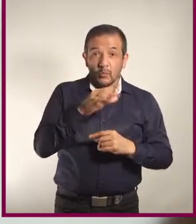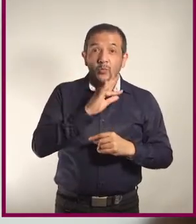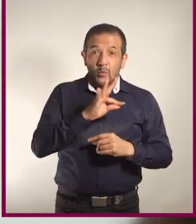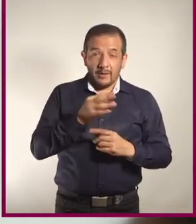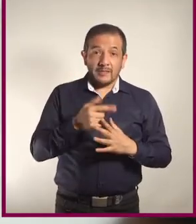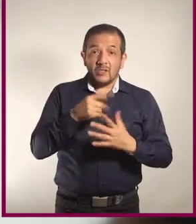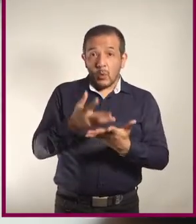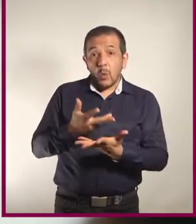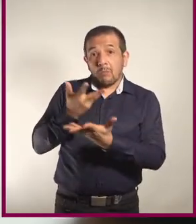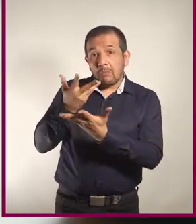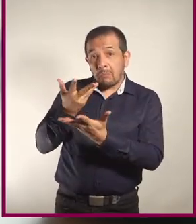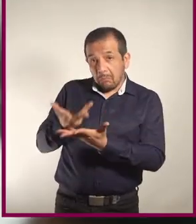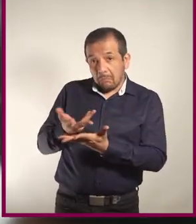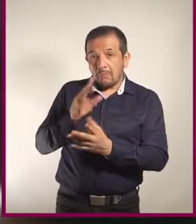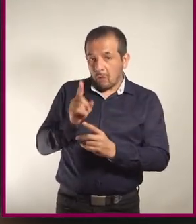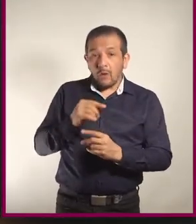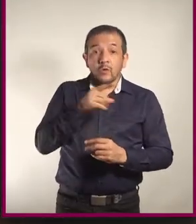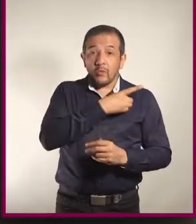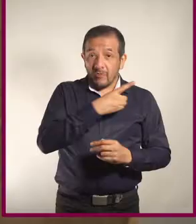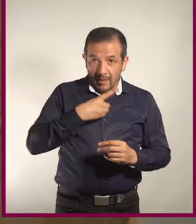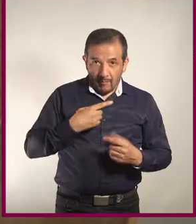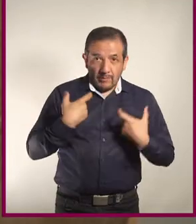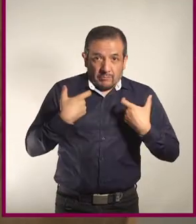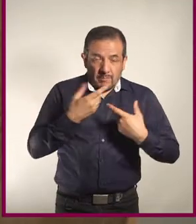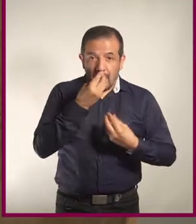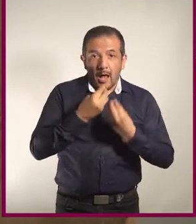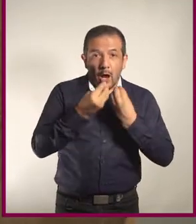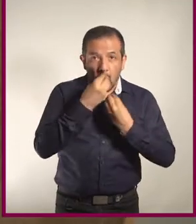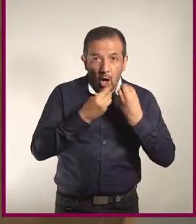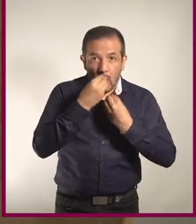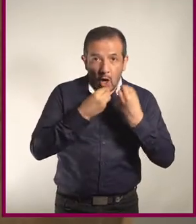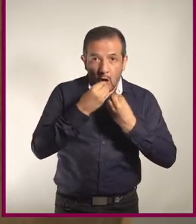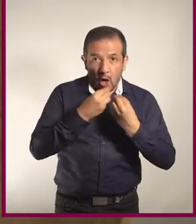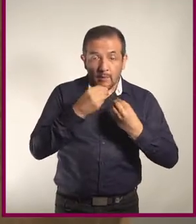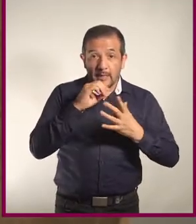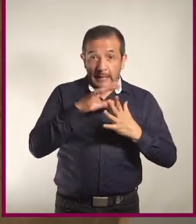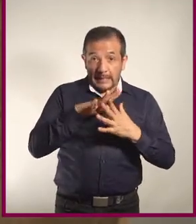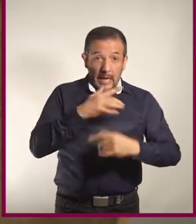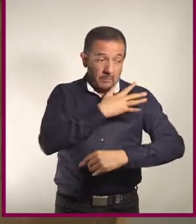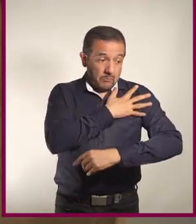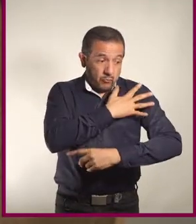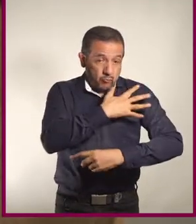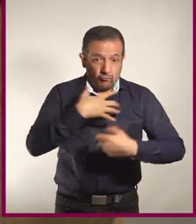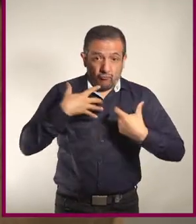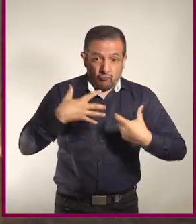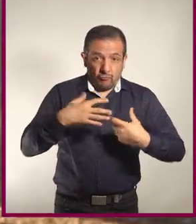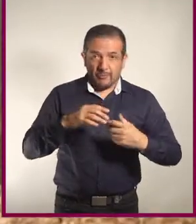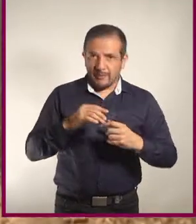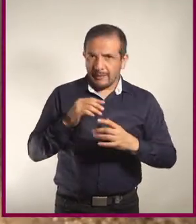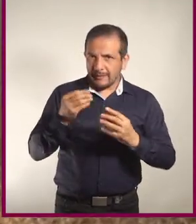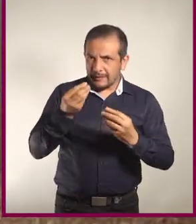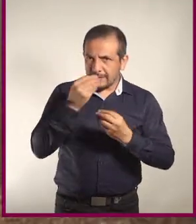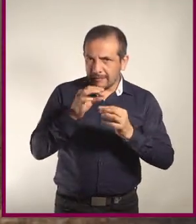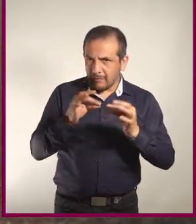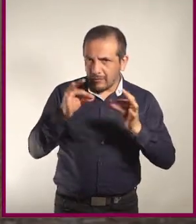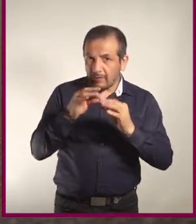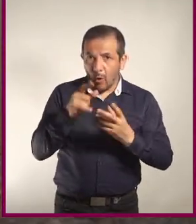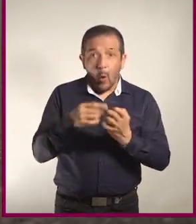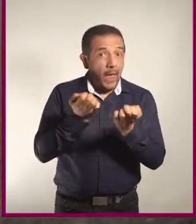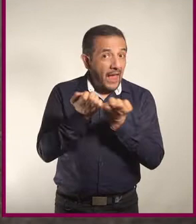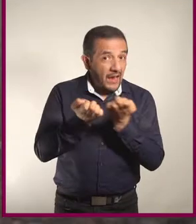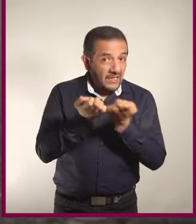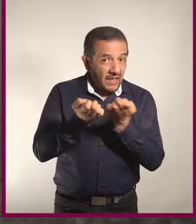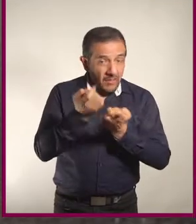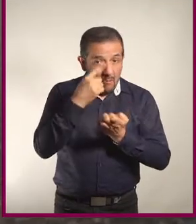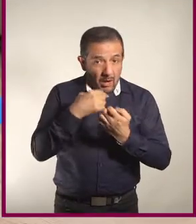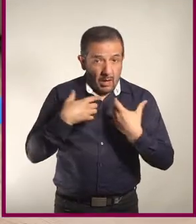Pues con los músculos pasa lo mismo. Comer mucha proteína no basta para que tus músculos crezcan. Y al revés,